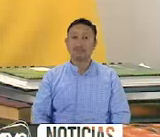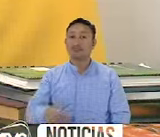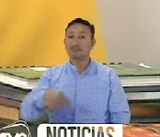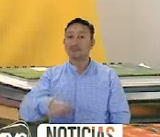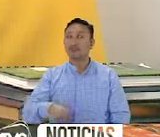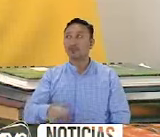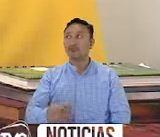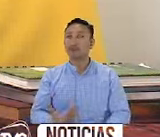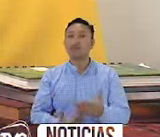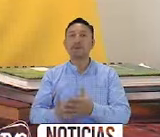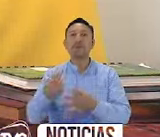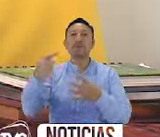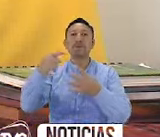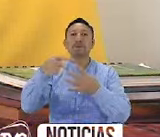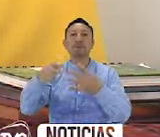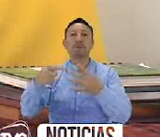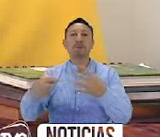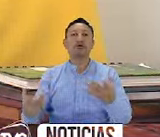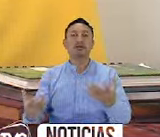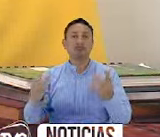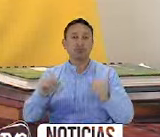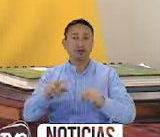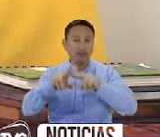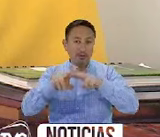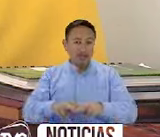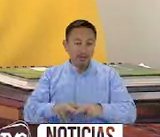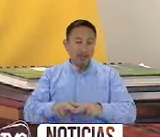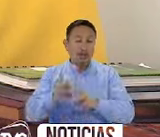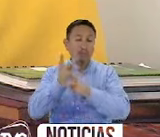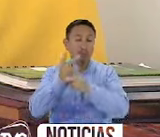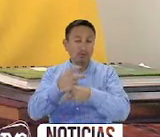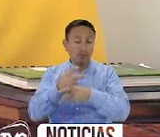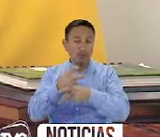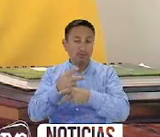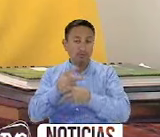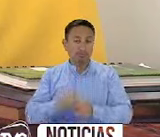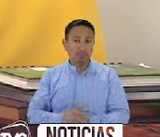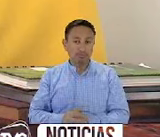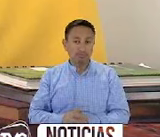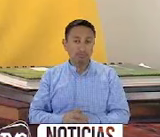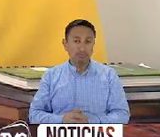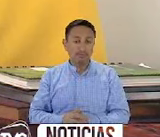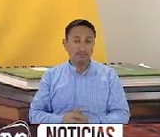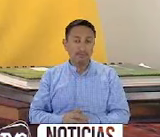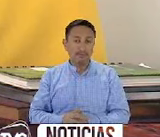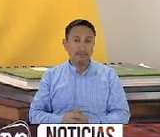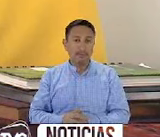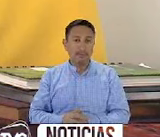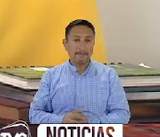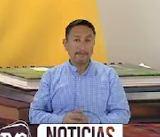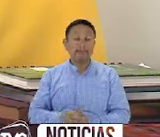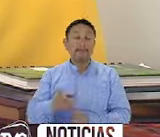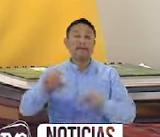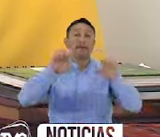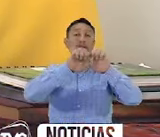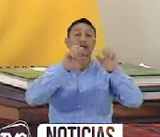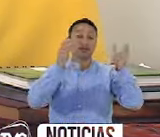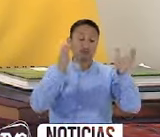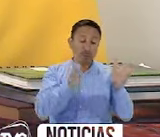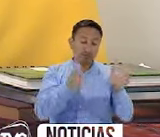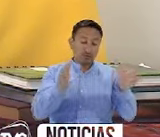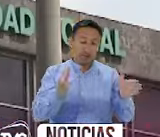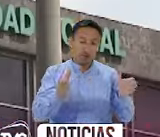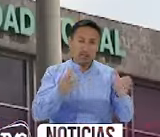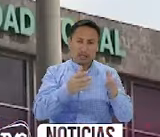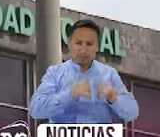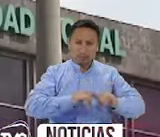no descapitalizar el sector productivo, no descapitalizar al pequeño empresario, al pequeño comerciante.